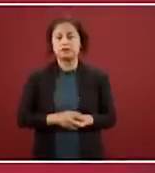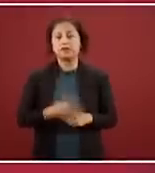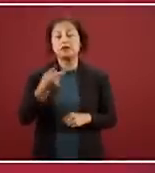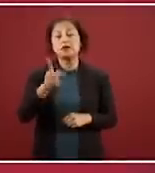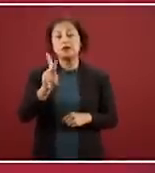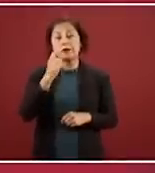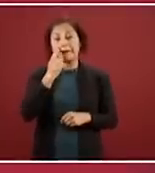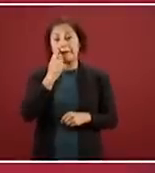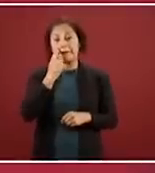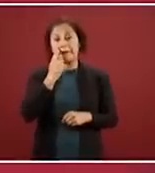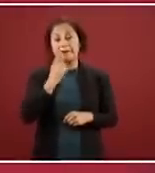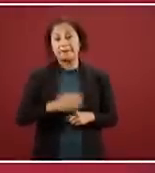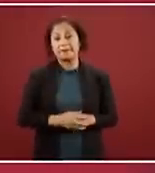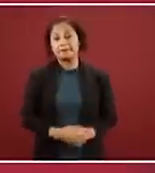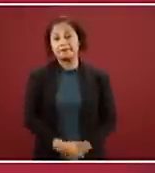que